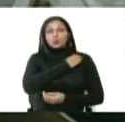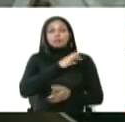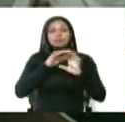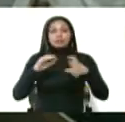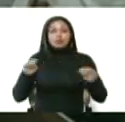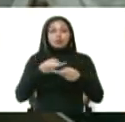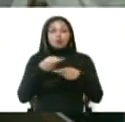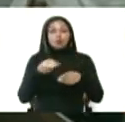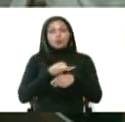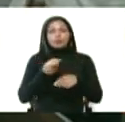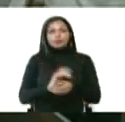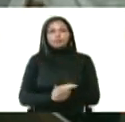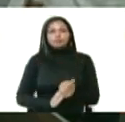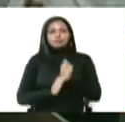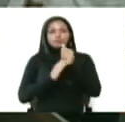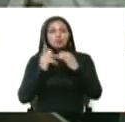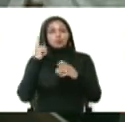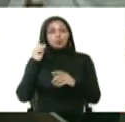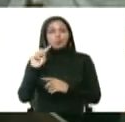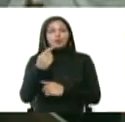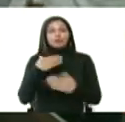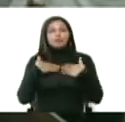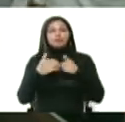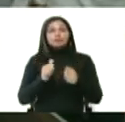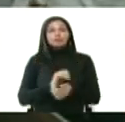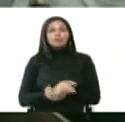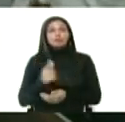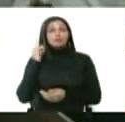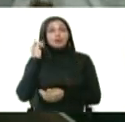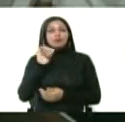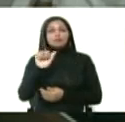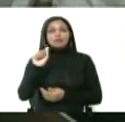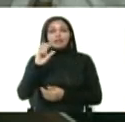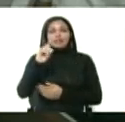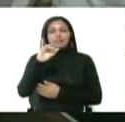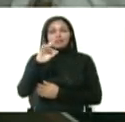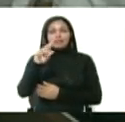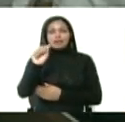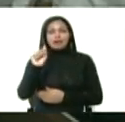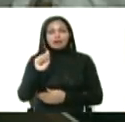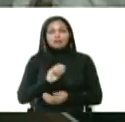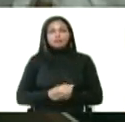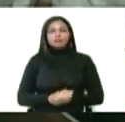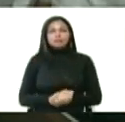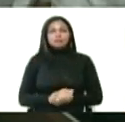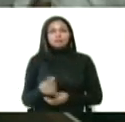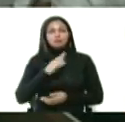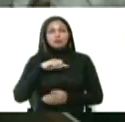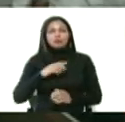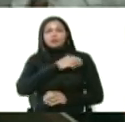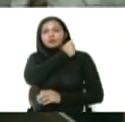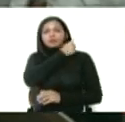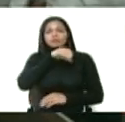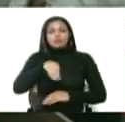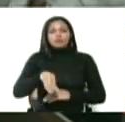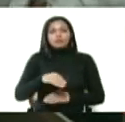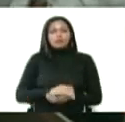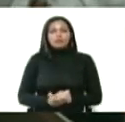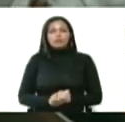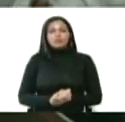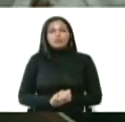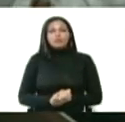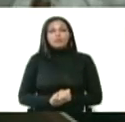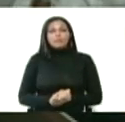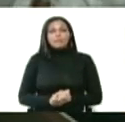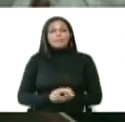gobierno, nuestra directora única de salud, Yadira Castillo, doctora Yadira Castillo, nuestro jefe estatal de Barrio Adentro,